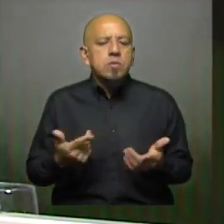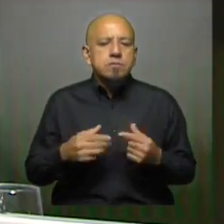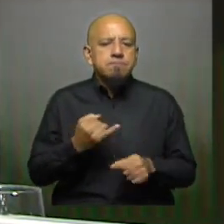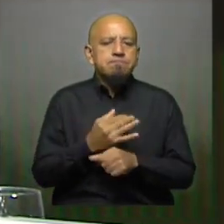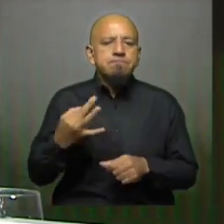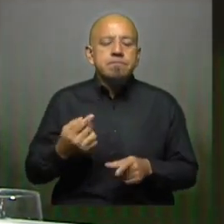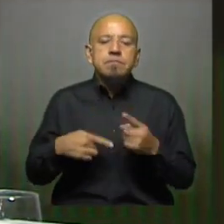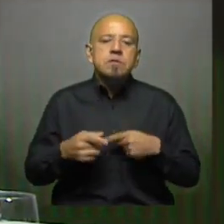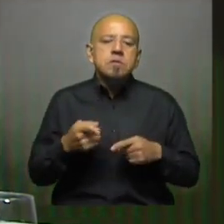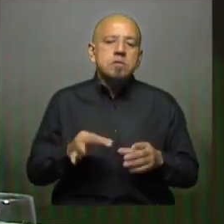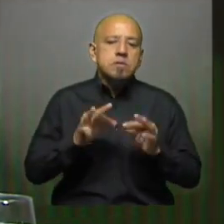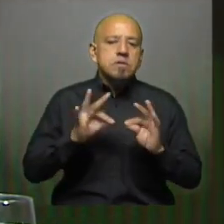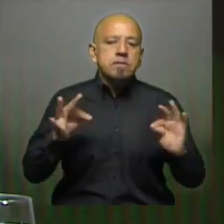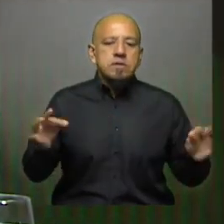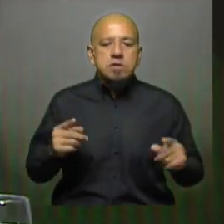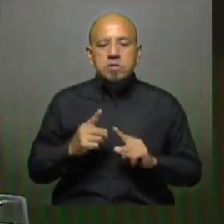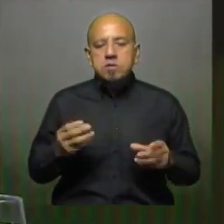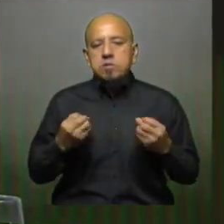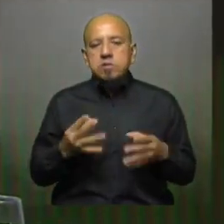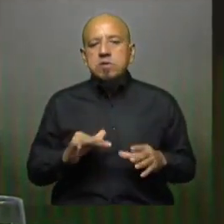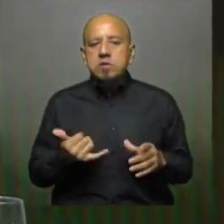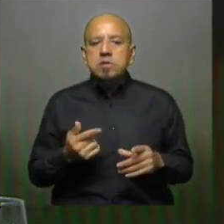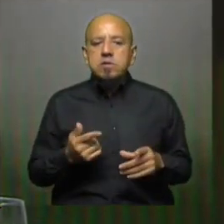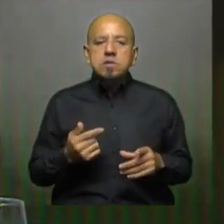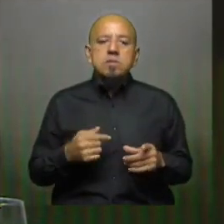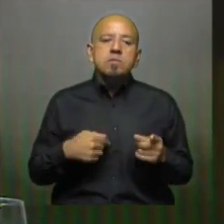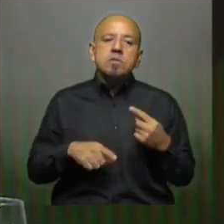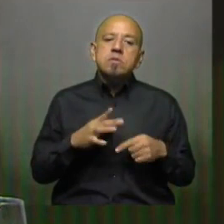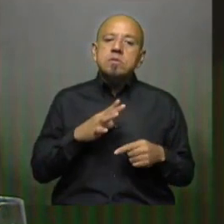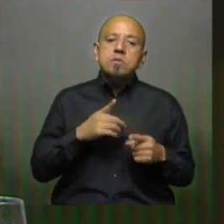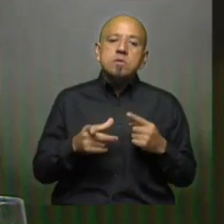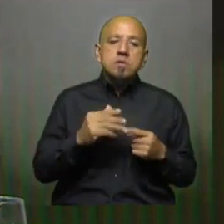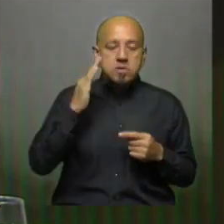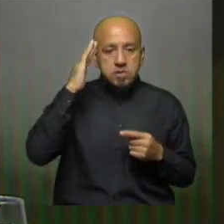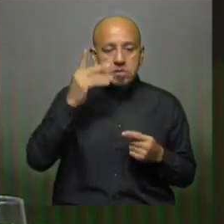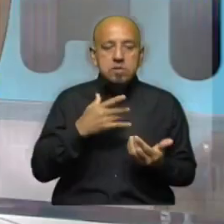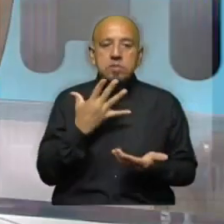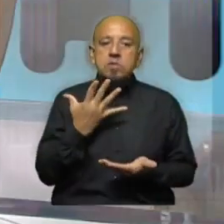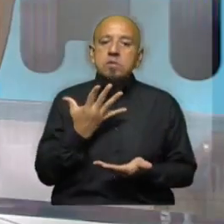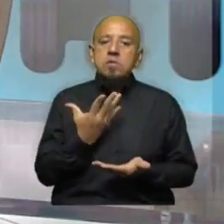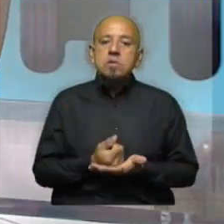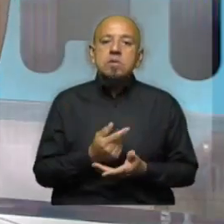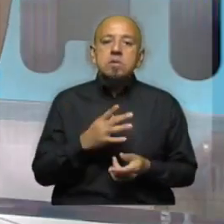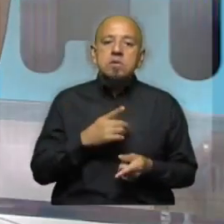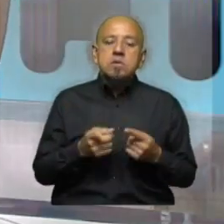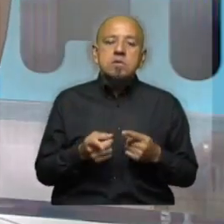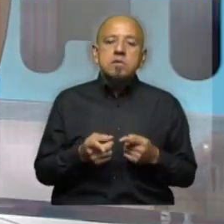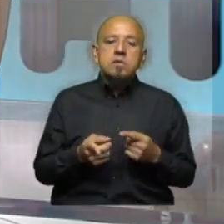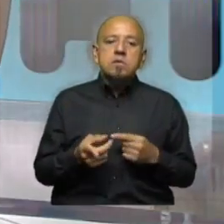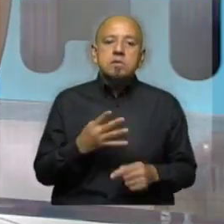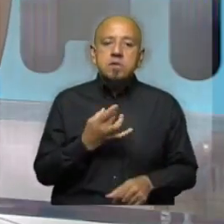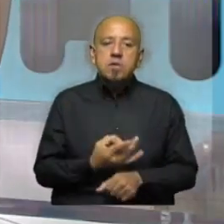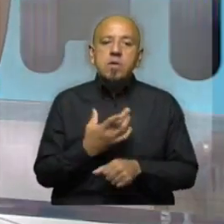Pero no tendrían que haber puesto esa frase porque ya había dejado la entrevista. No, pero bueno, él sabía que estábamos grabando. Esa discusión tiene también una pata académica que también